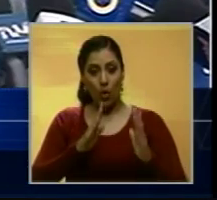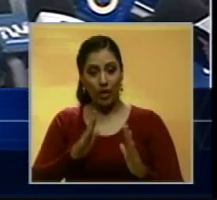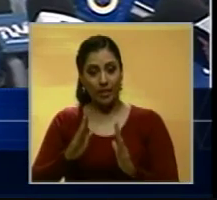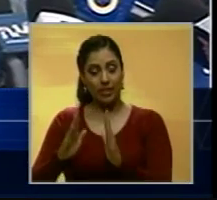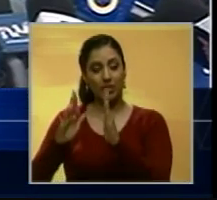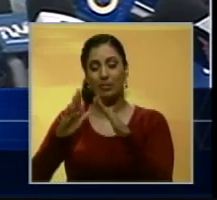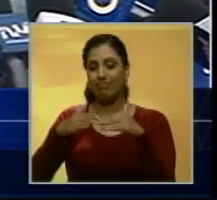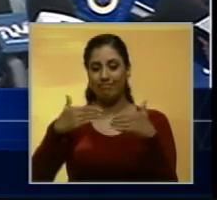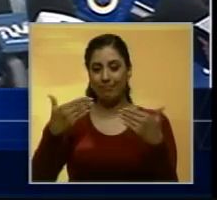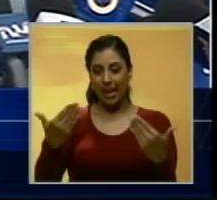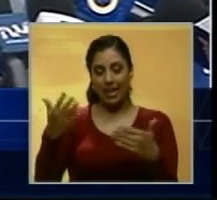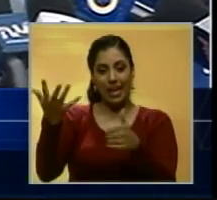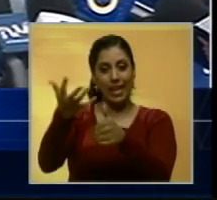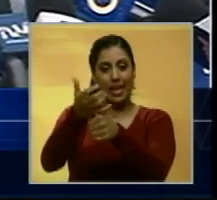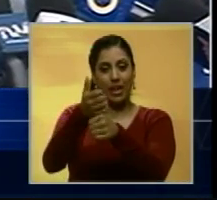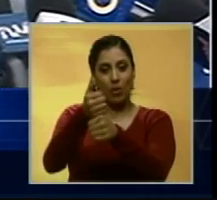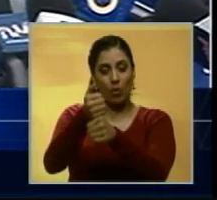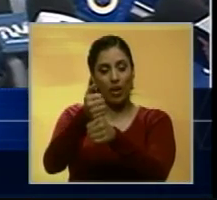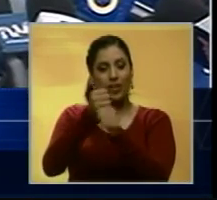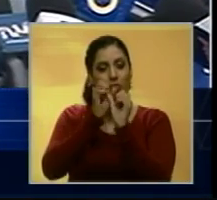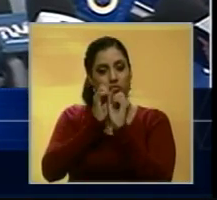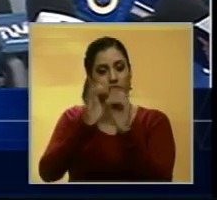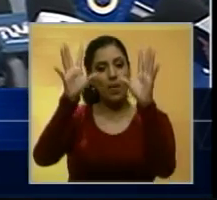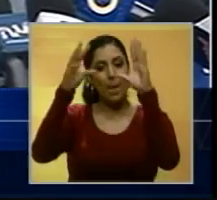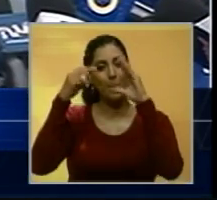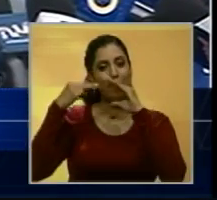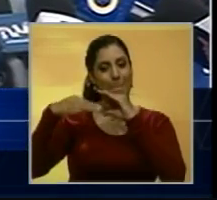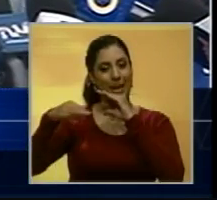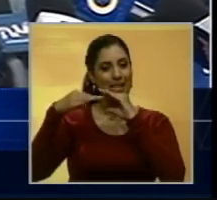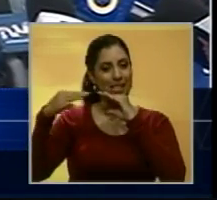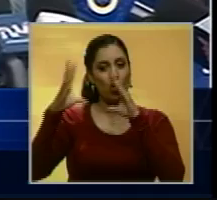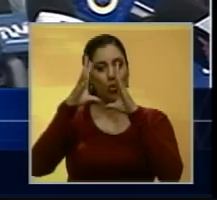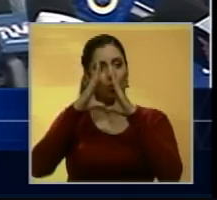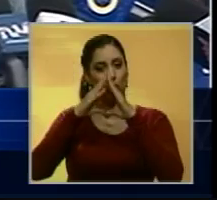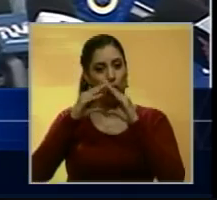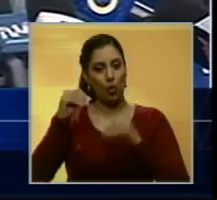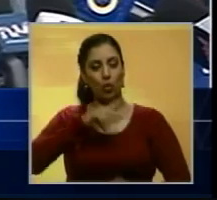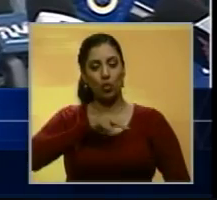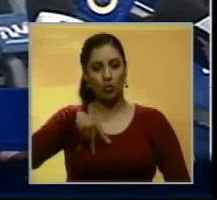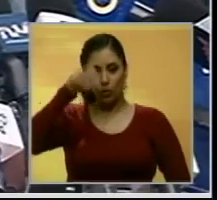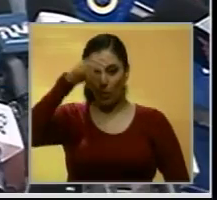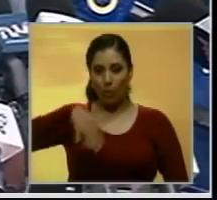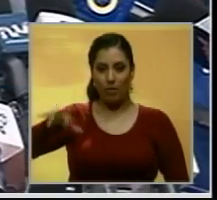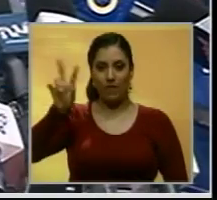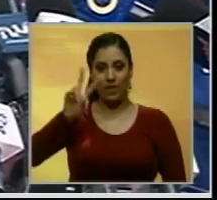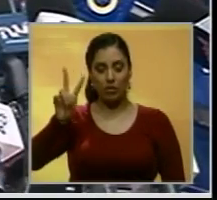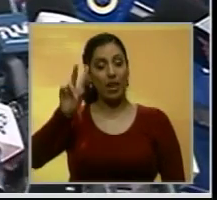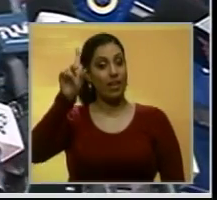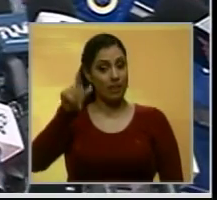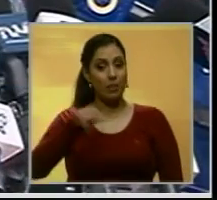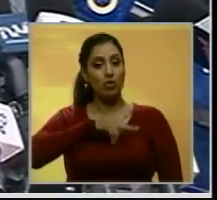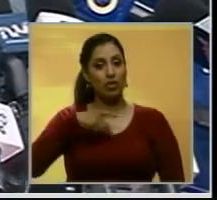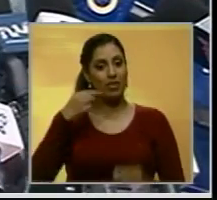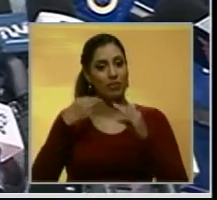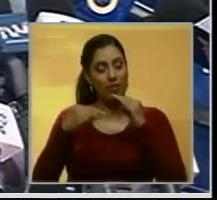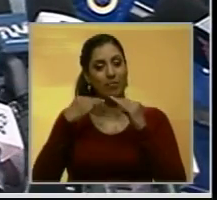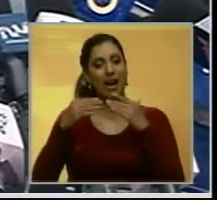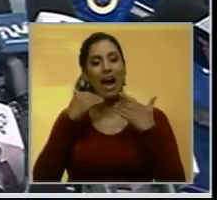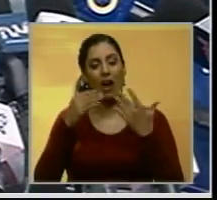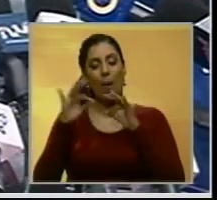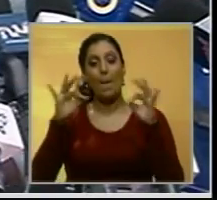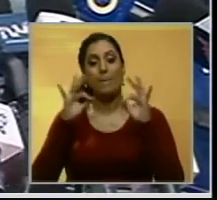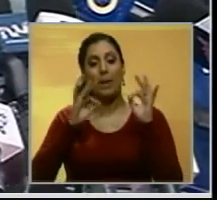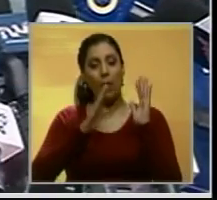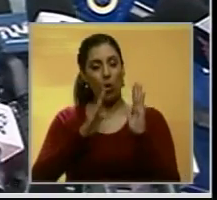organización para lograr difundir nuestro mensaje a todo nuestro pueblo venezolano. También queremos informar que estamos preparándonos